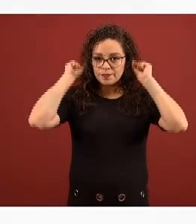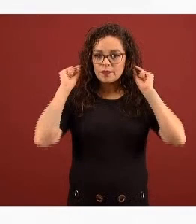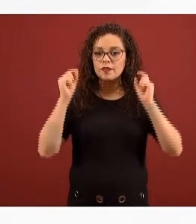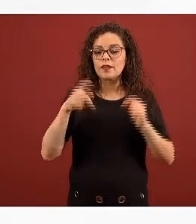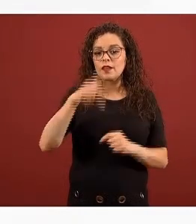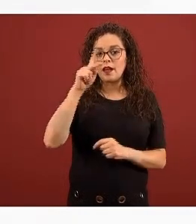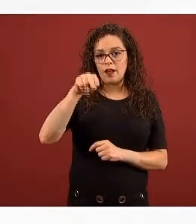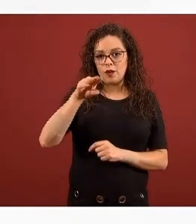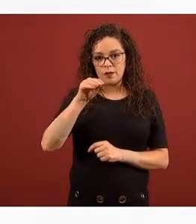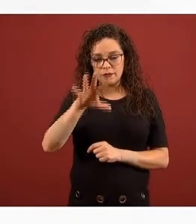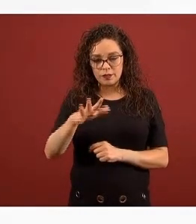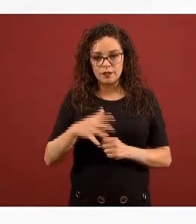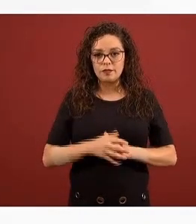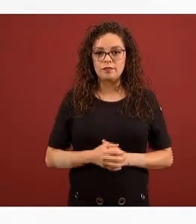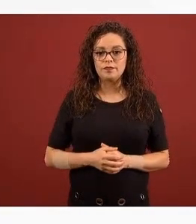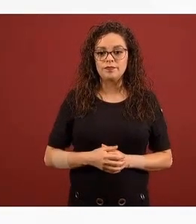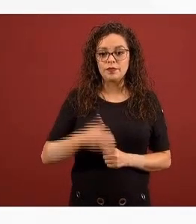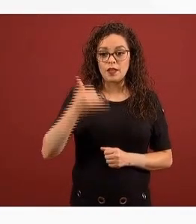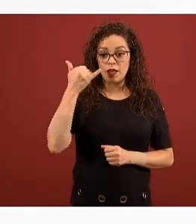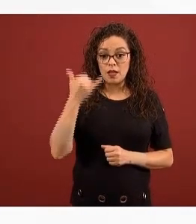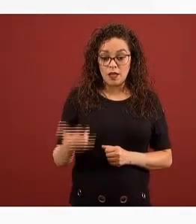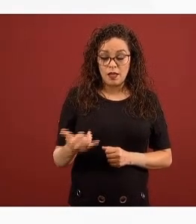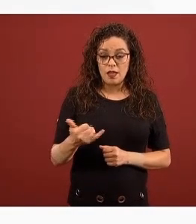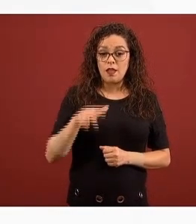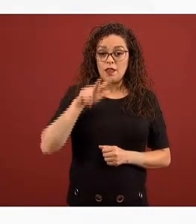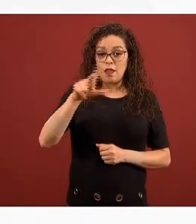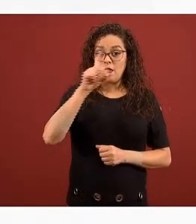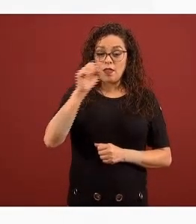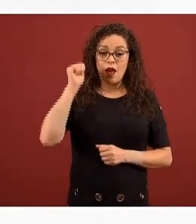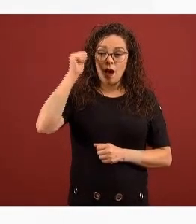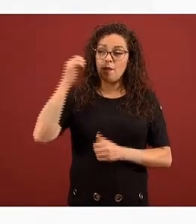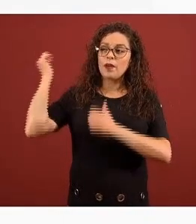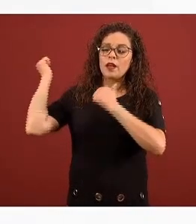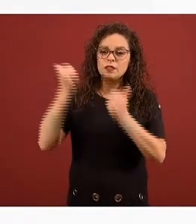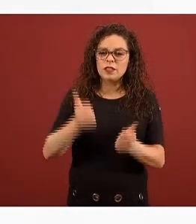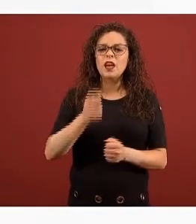un tercer cargamento que fue el 18 de abril con